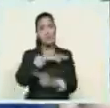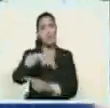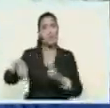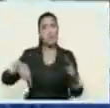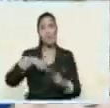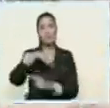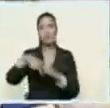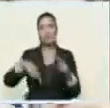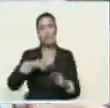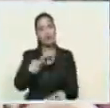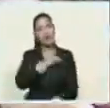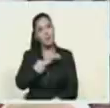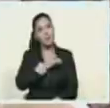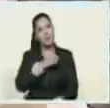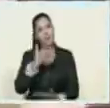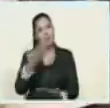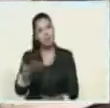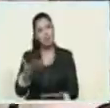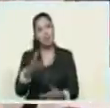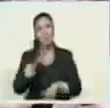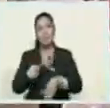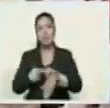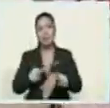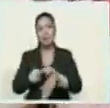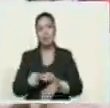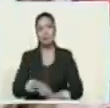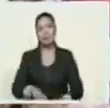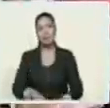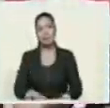revolucionaria camarada médica